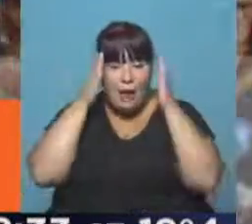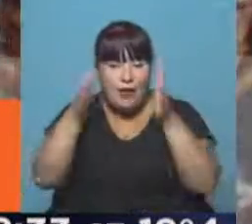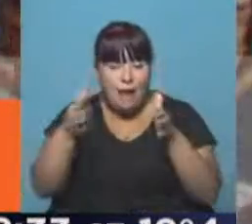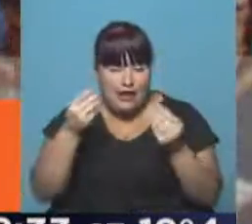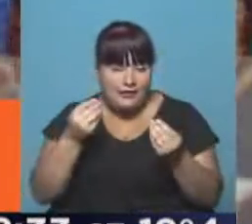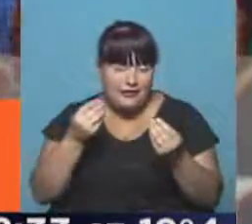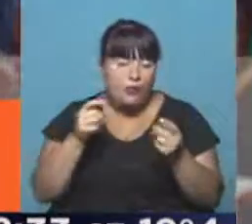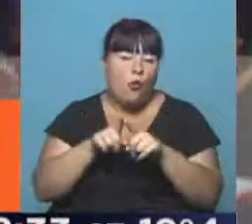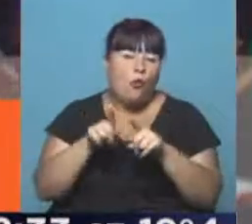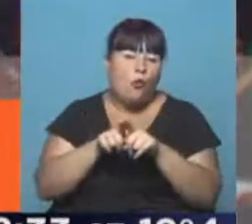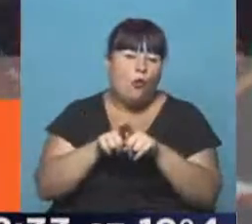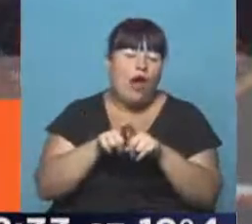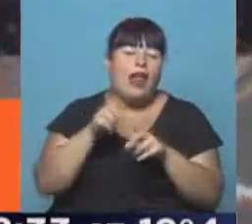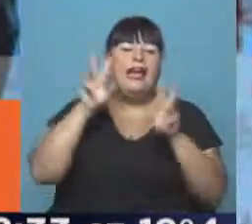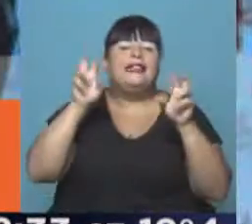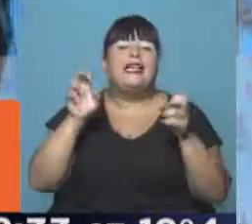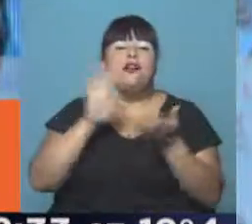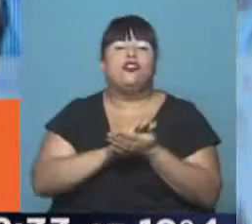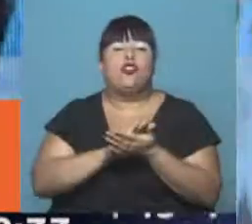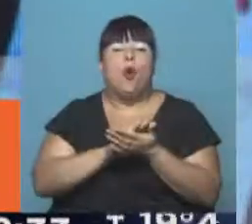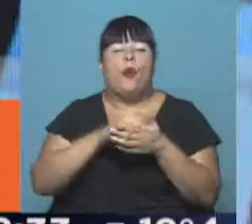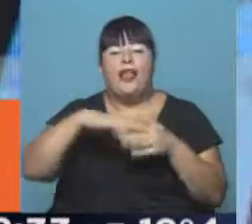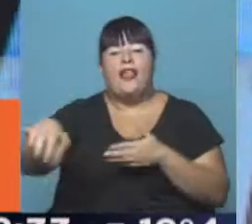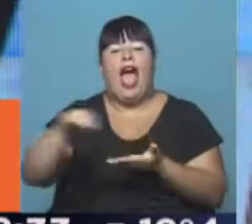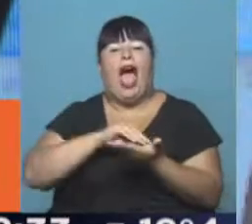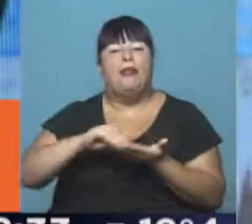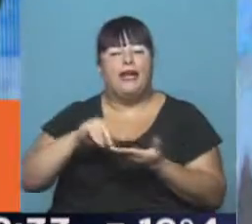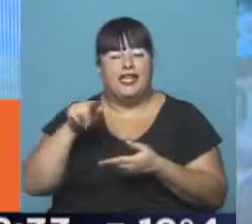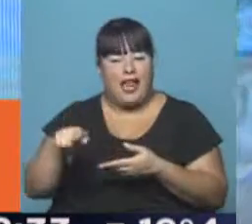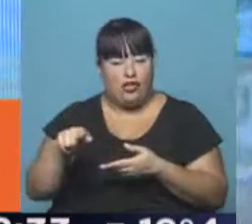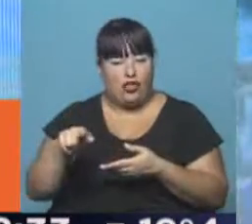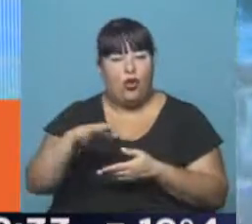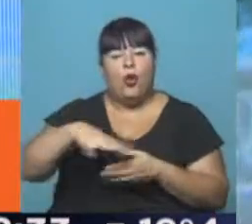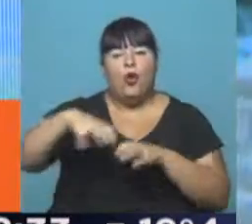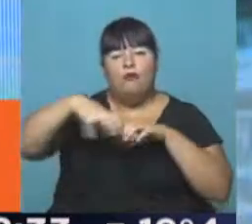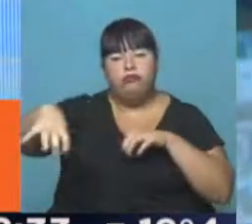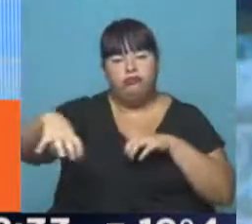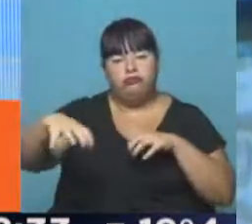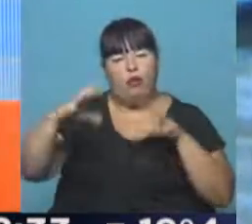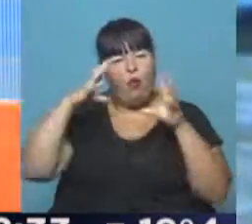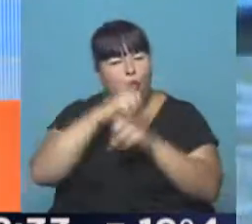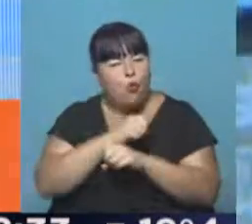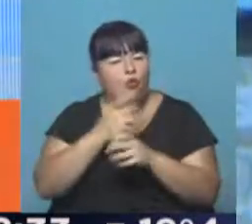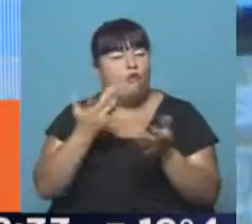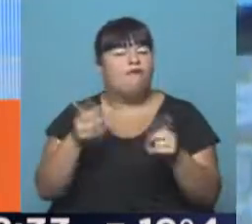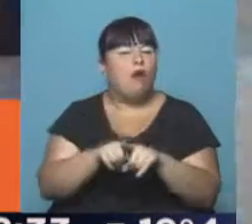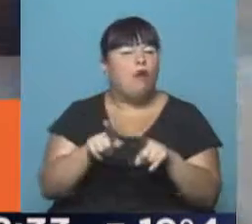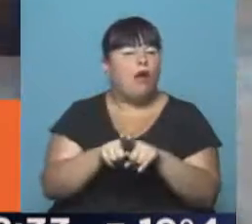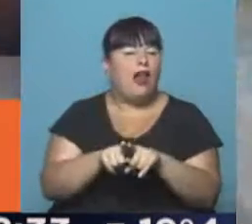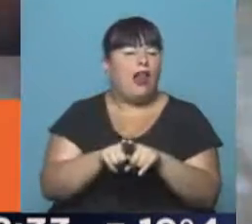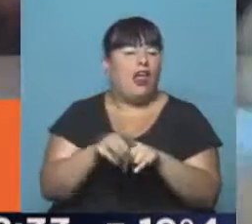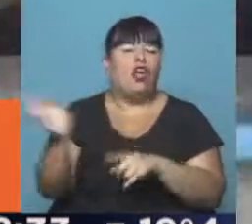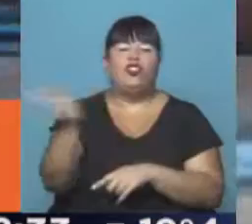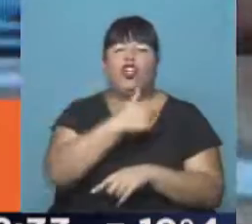entrarle es al tema de las áreas administrativas. Son áreas absolutamente opacas en todos